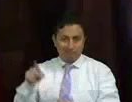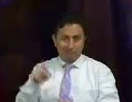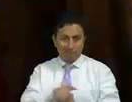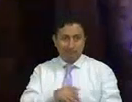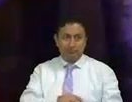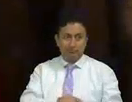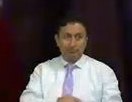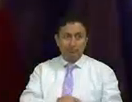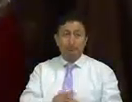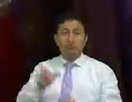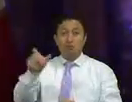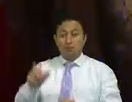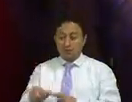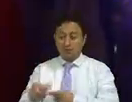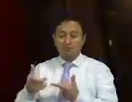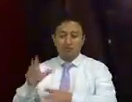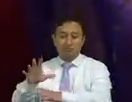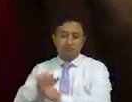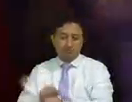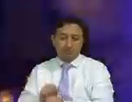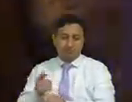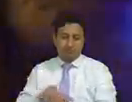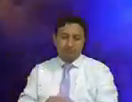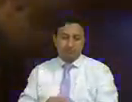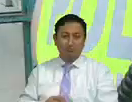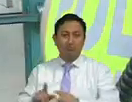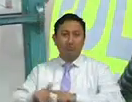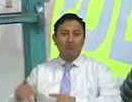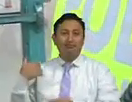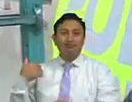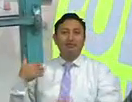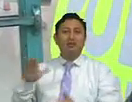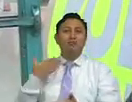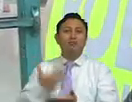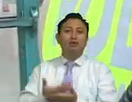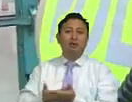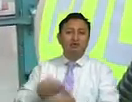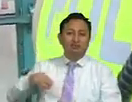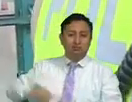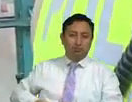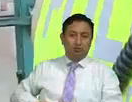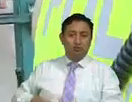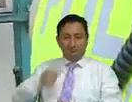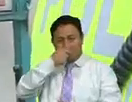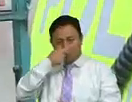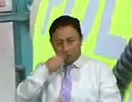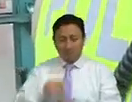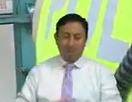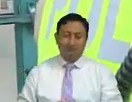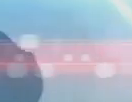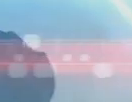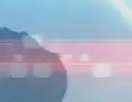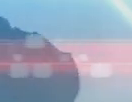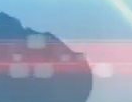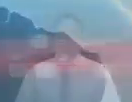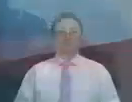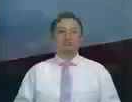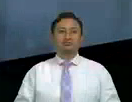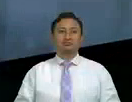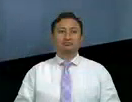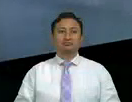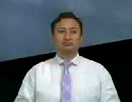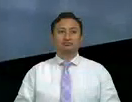cayó el menos culpable pero lamentablemente guardaba la evidencia del supuesto delito en kit informó y bancas amén